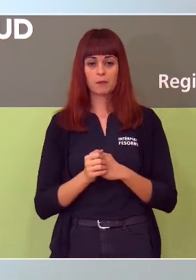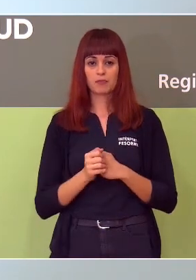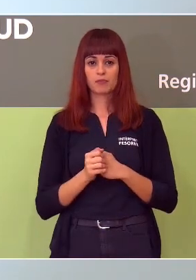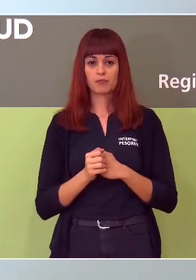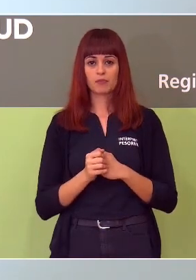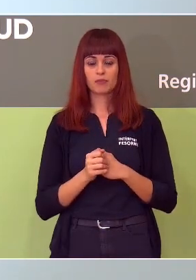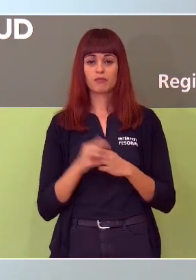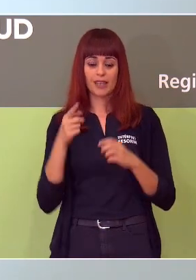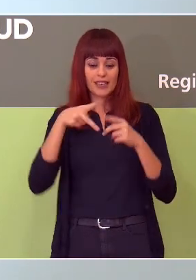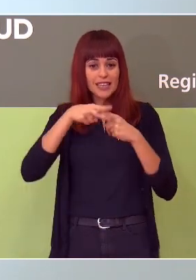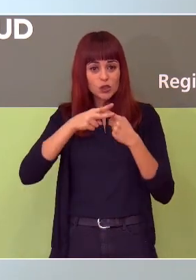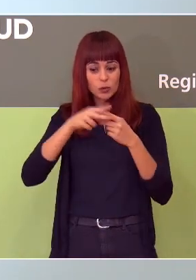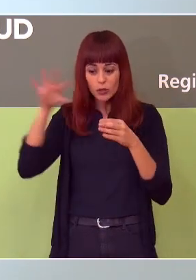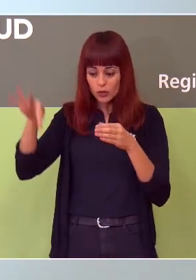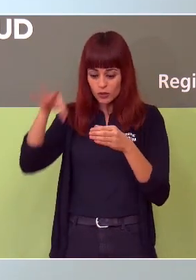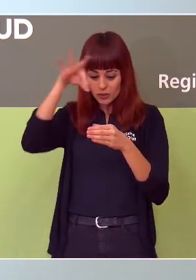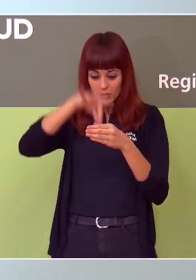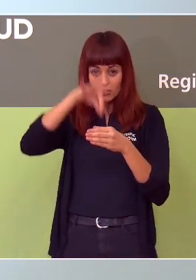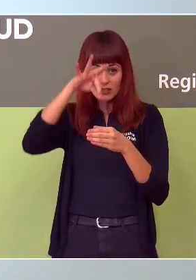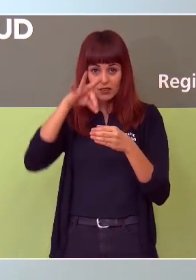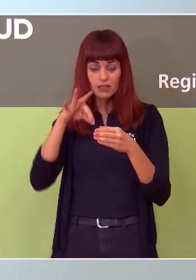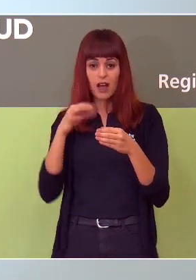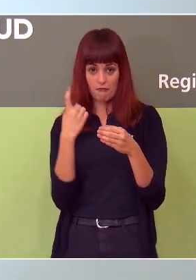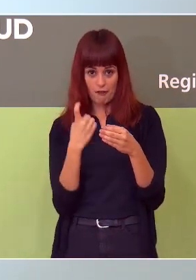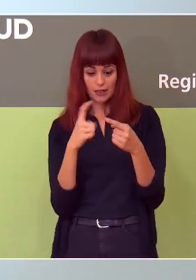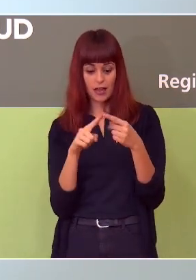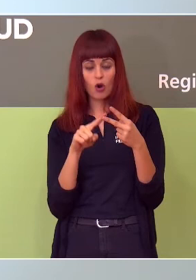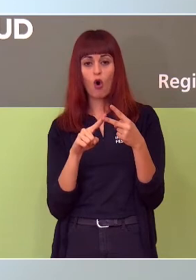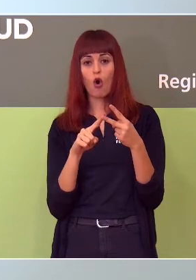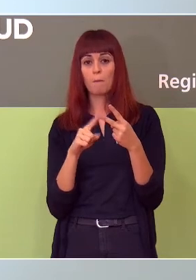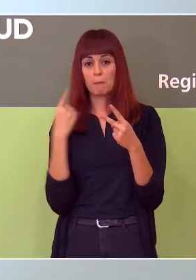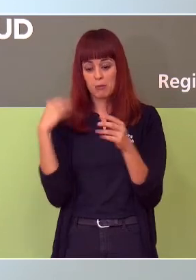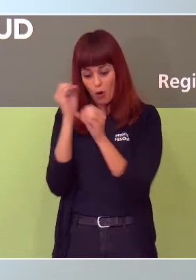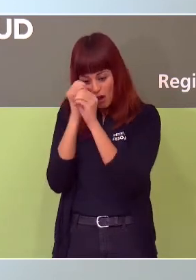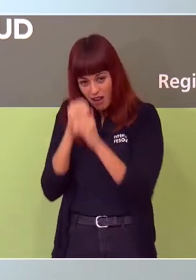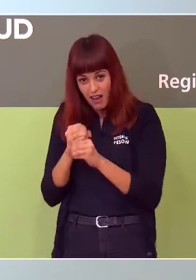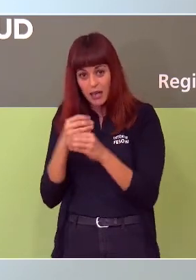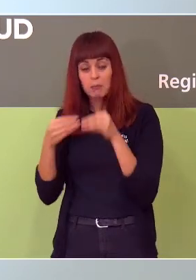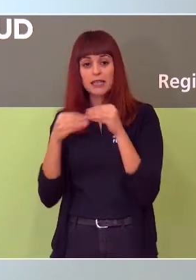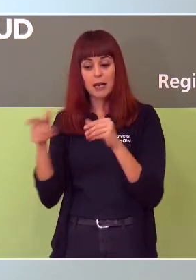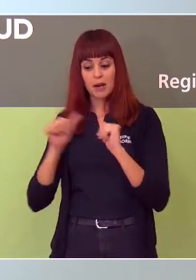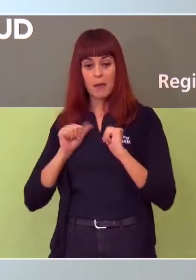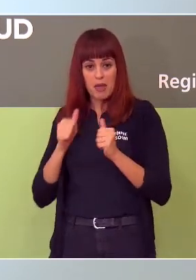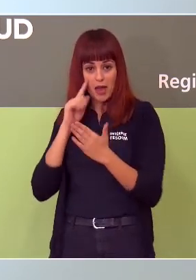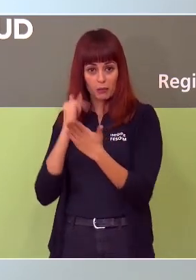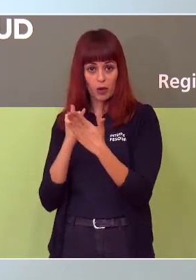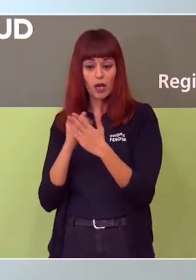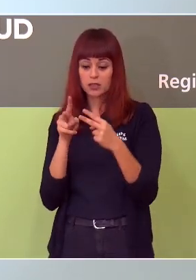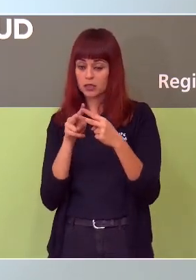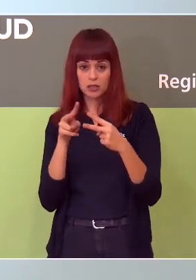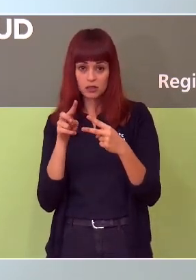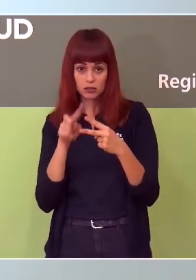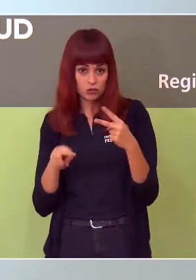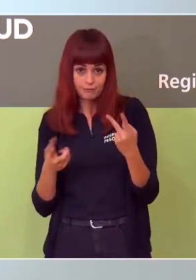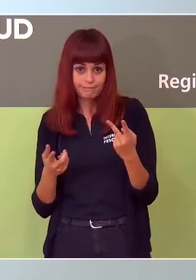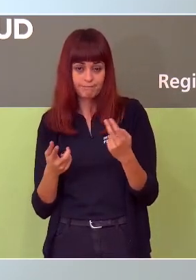el instrumento que se utiliza para tomar la muestra, hasta los cebadores, el material que se necesita para poner en marcha esos kits. Todos,